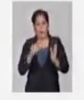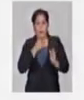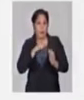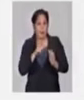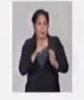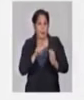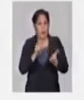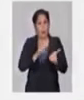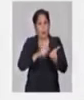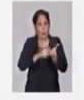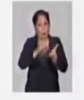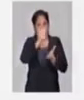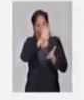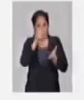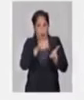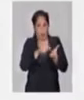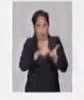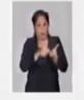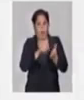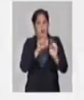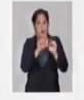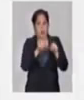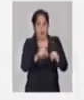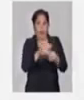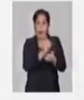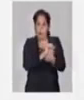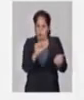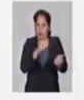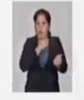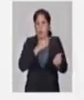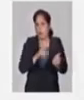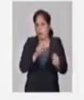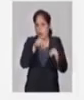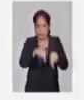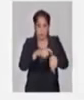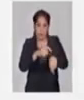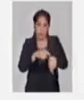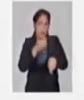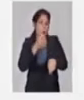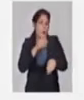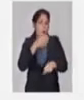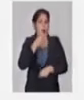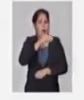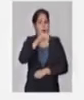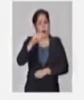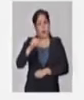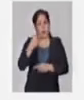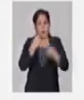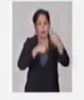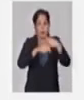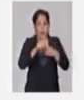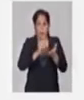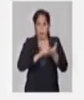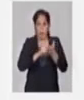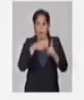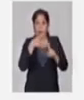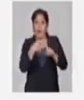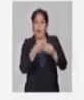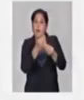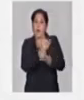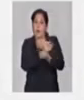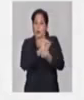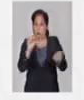unidad minorista coincida un producto de venta liberado, como en estos momentos puede ser el azúcar, y está el producto normado,